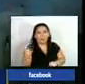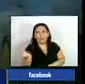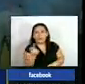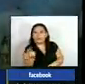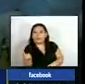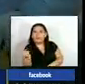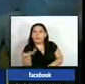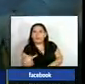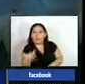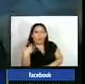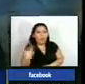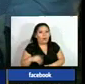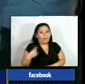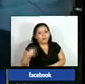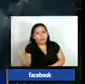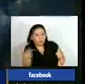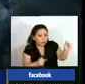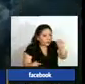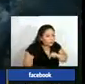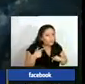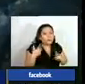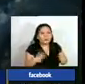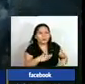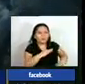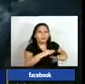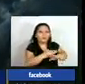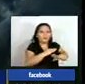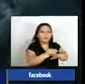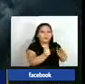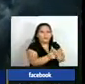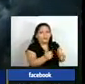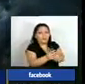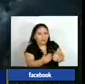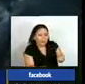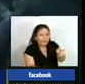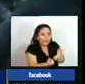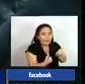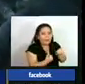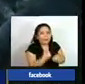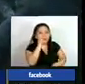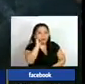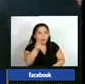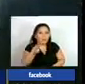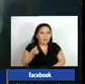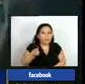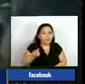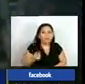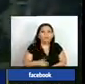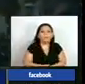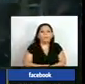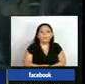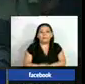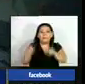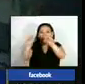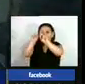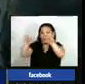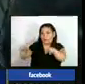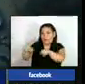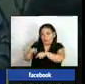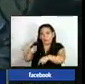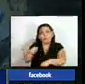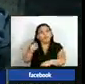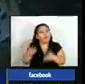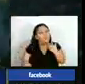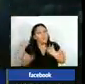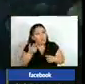Tajrish se apresuraron al lugar, obstaculizando las operaciones de rescate, indicaron las autoridades. La televisora estatal dijo que pudo